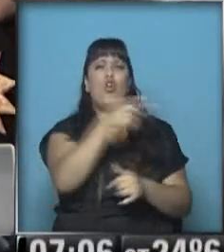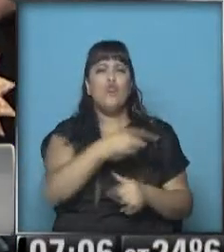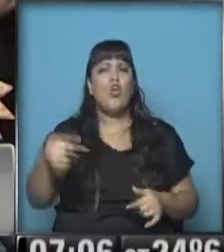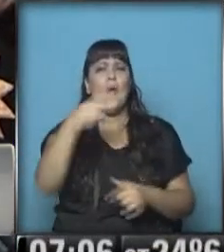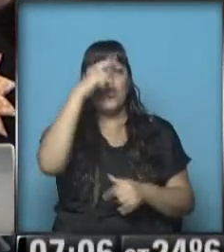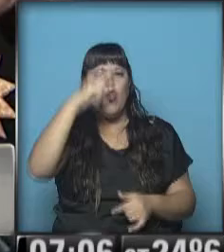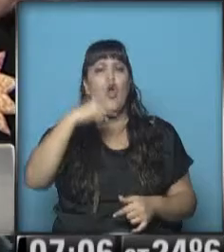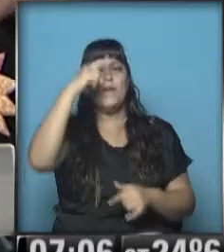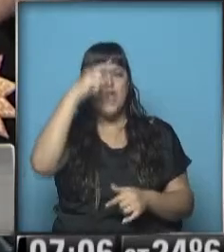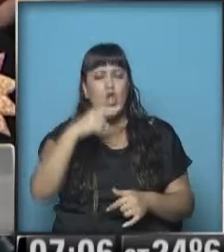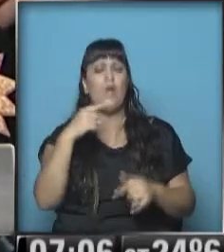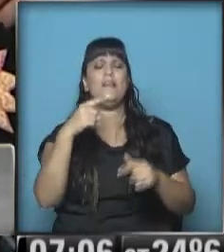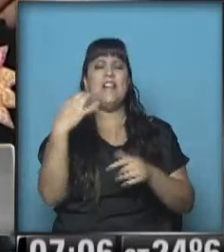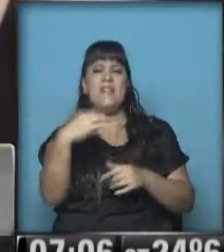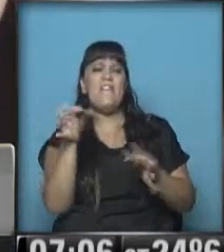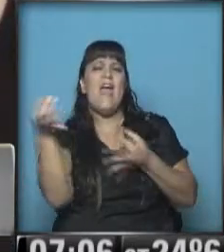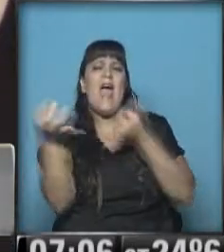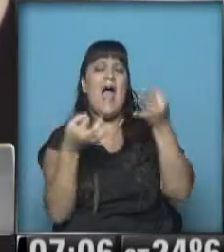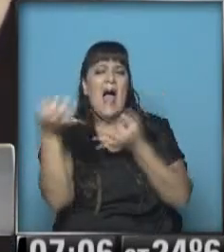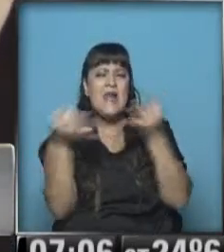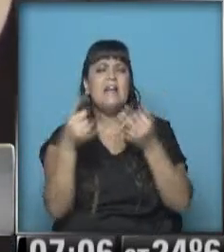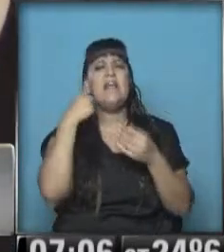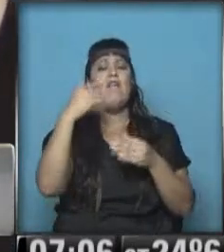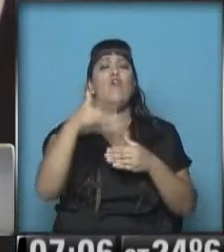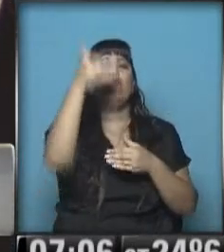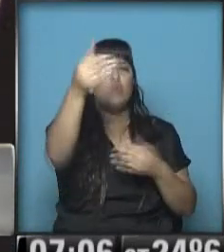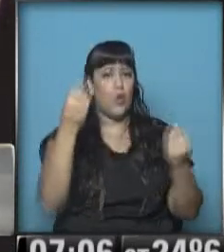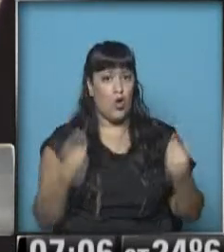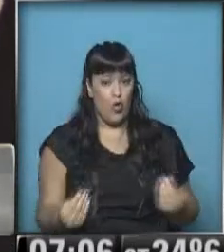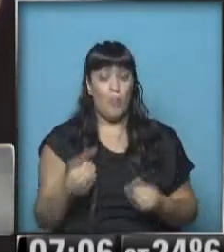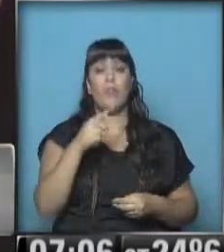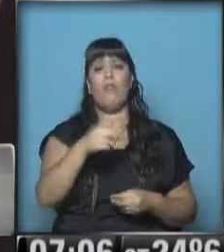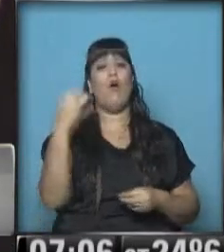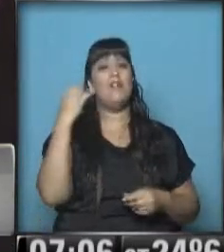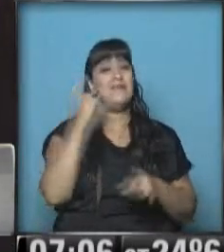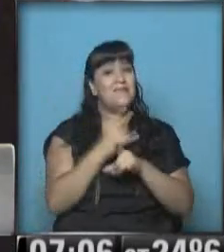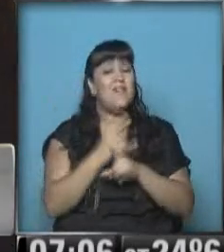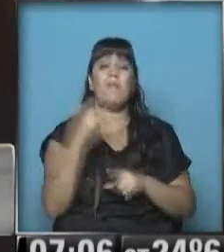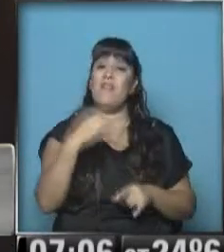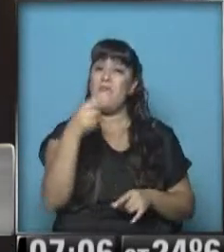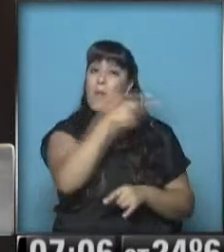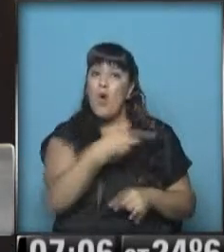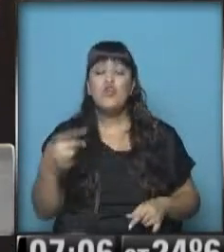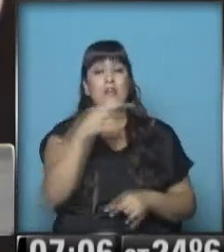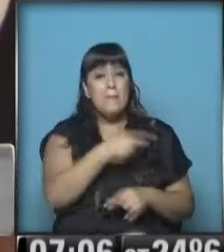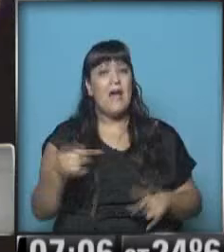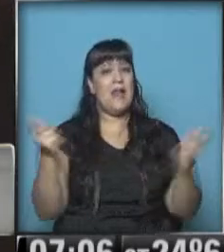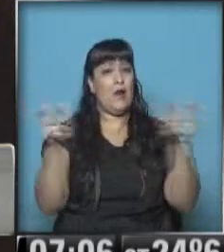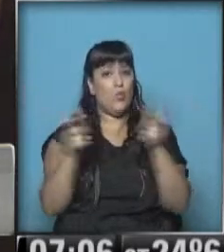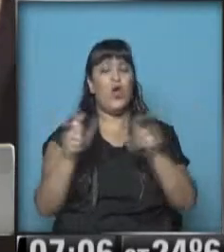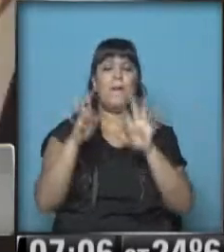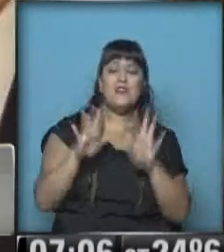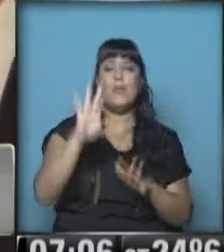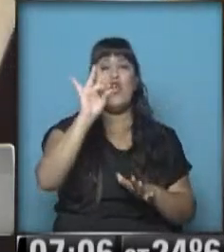mes, cómo va evolucionando el camino hacia las elecciones. Vamos a retomar las reuniones semanales, dijo, de la Alianza, y recién a mediados de diciembre